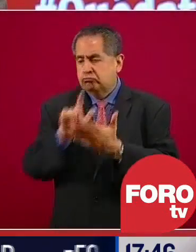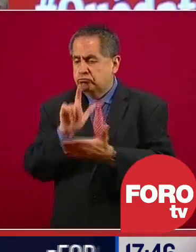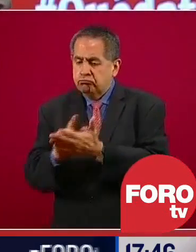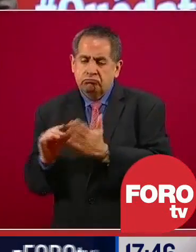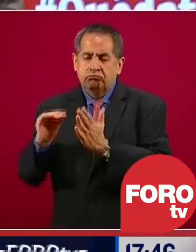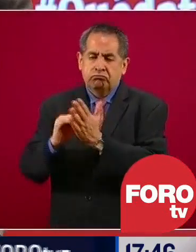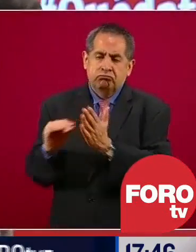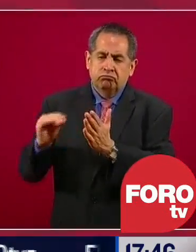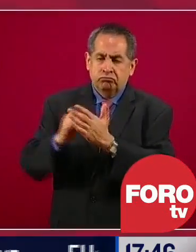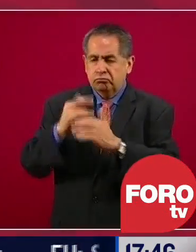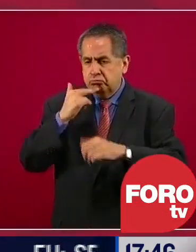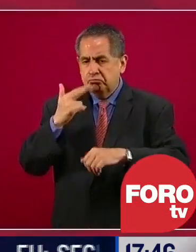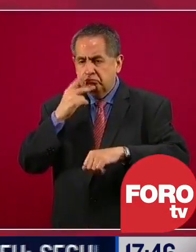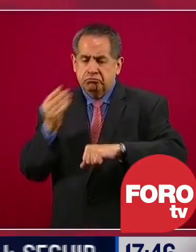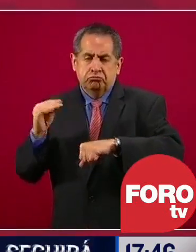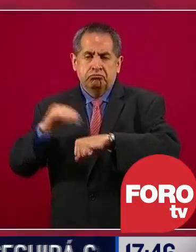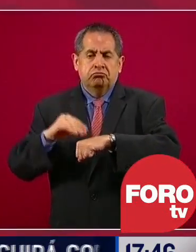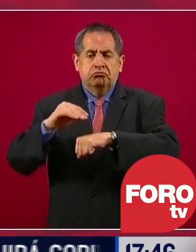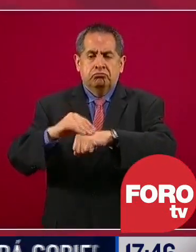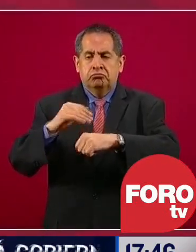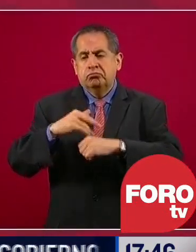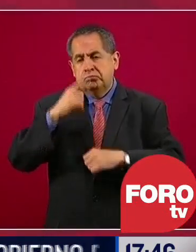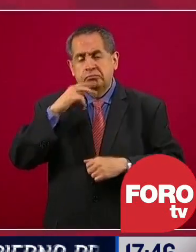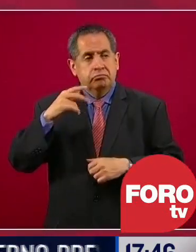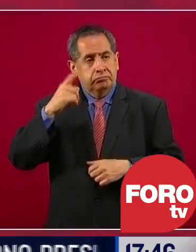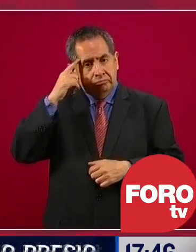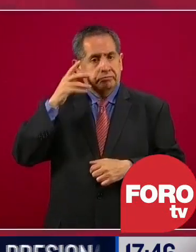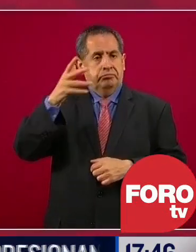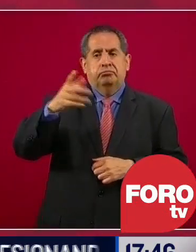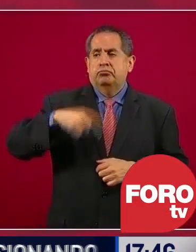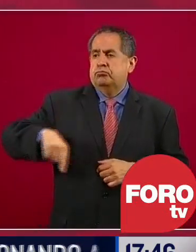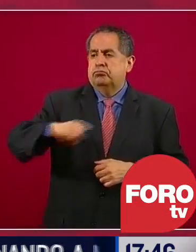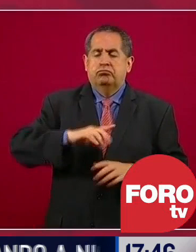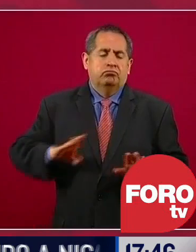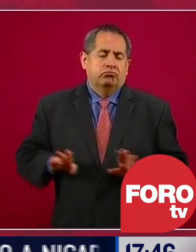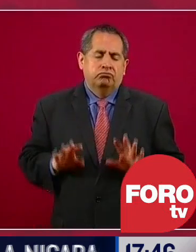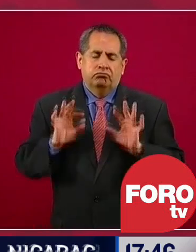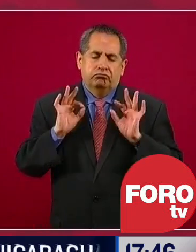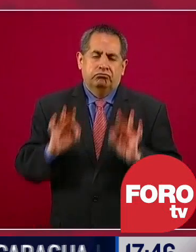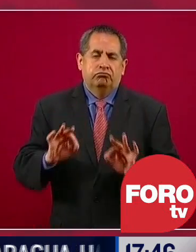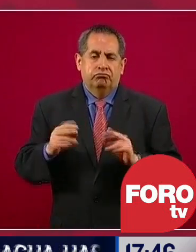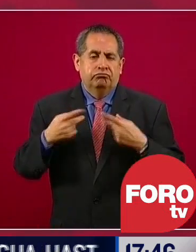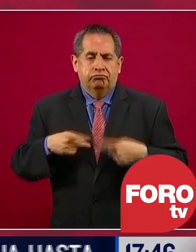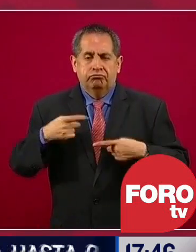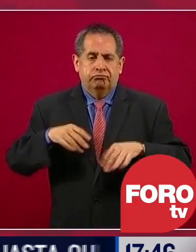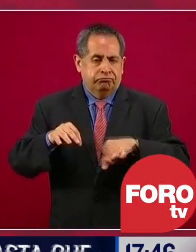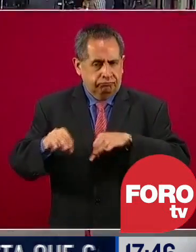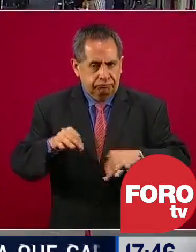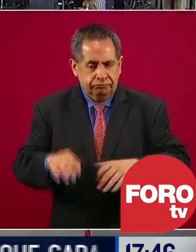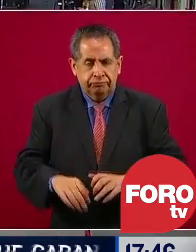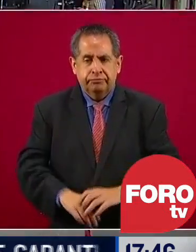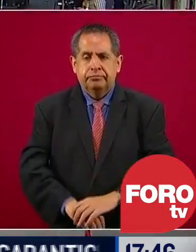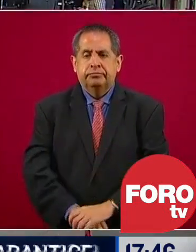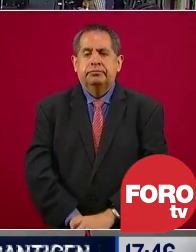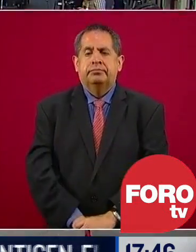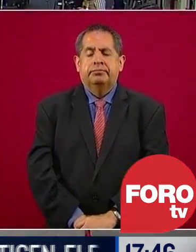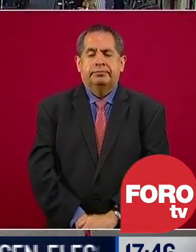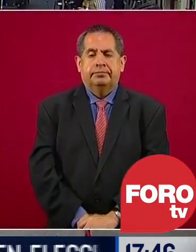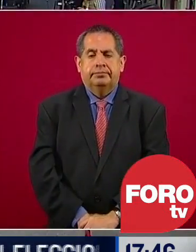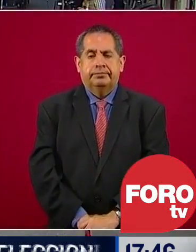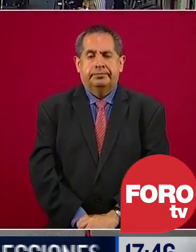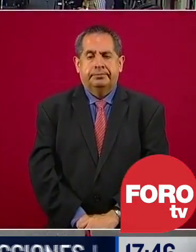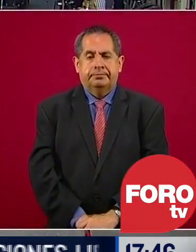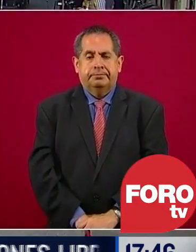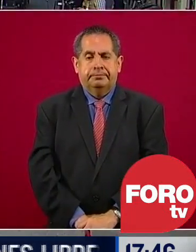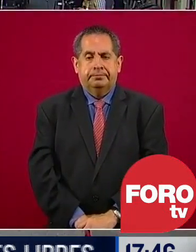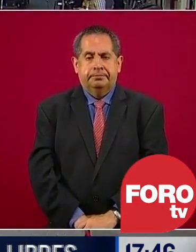con integrantes del gobierno, como el propio secretario de Comunicaciones y Transportes, Javier Jiménez Espriu, cuya renuncia está